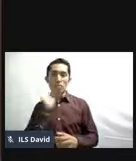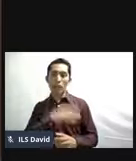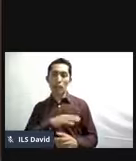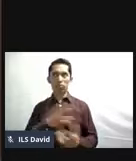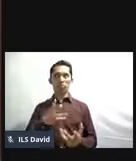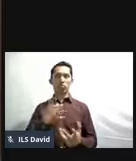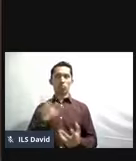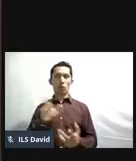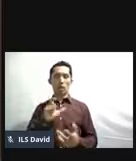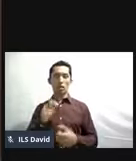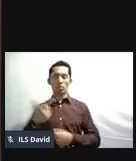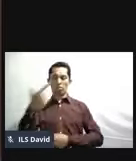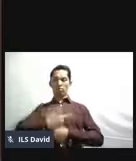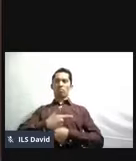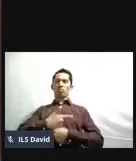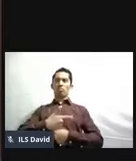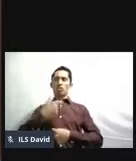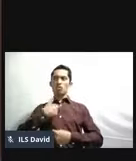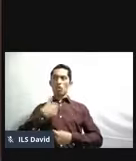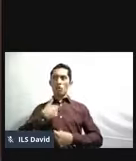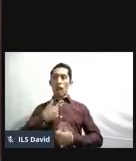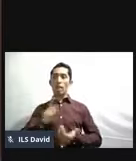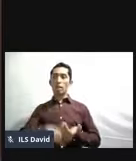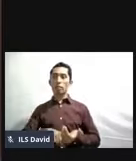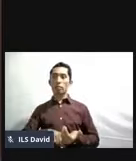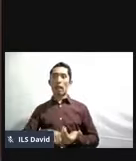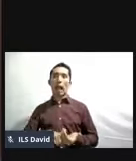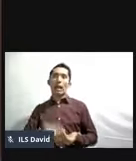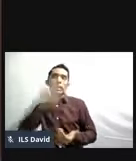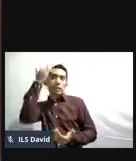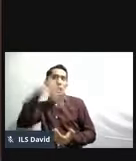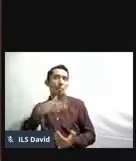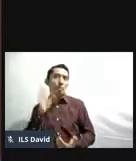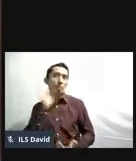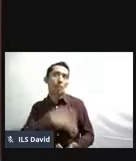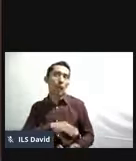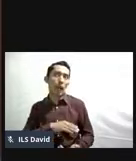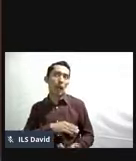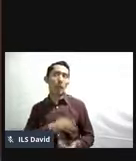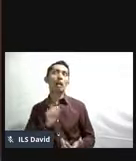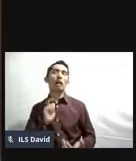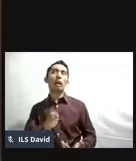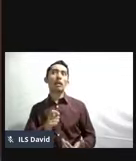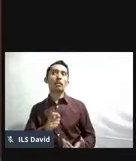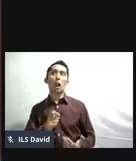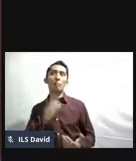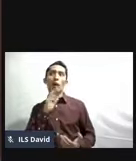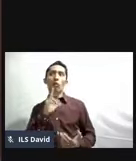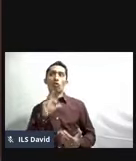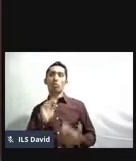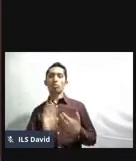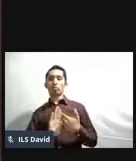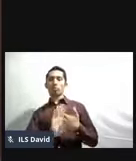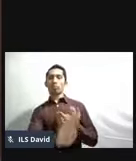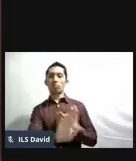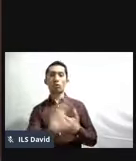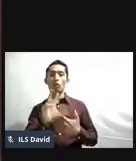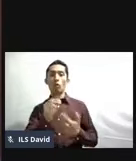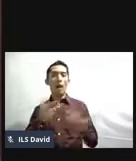tiene claridad en la ética del cuidado, entonces lo que haces es prevenir